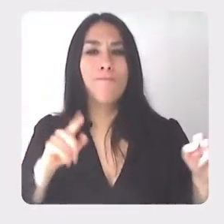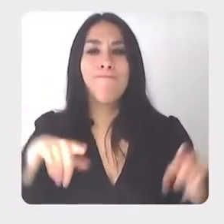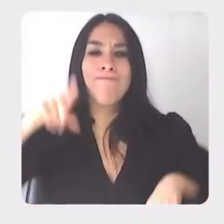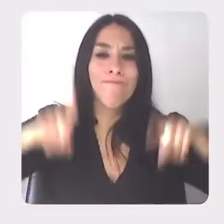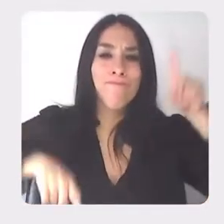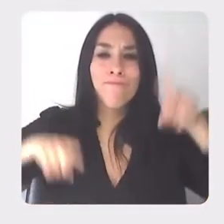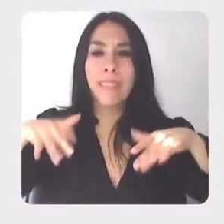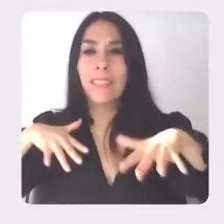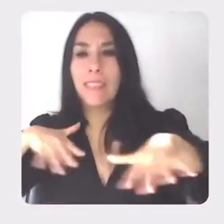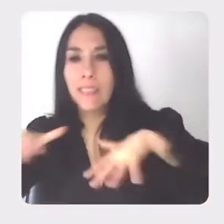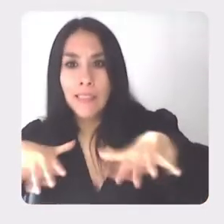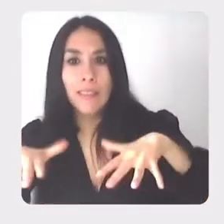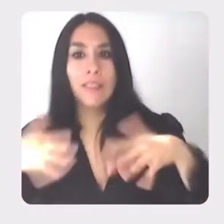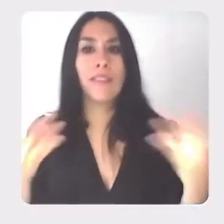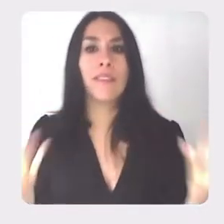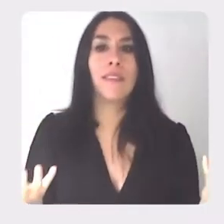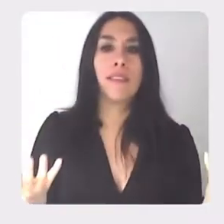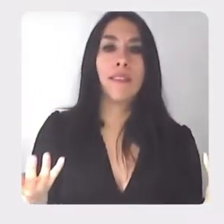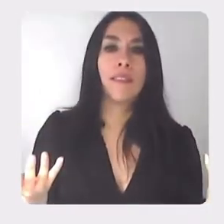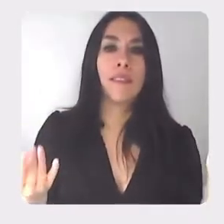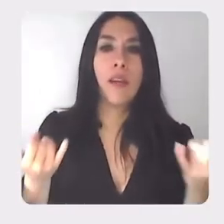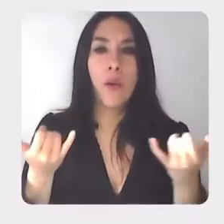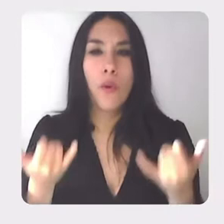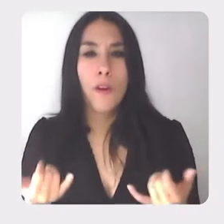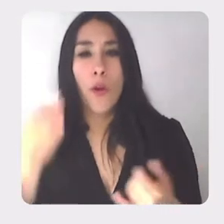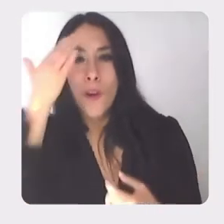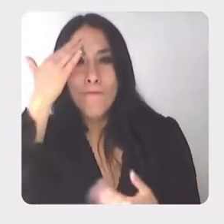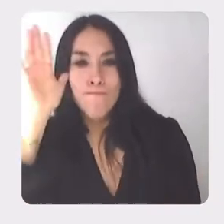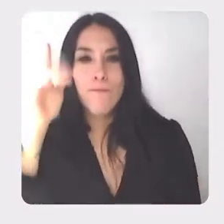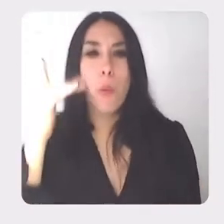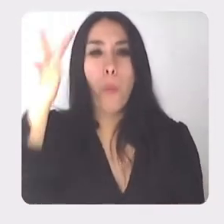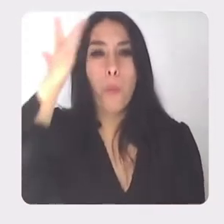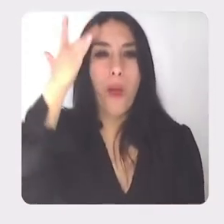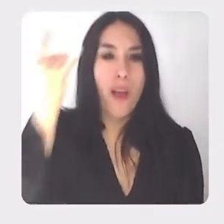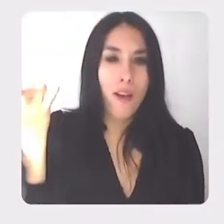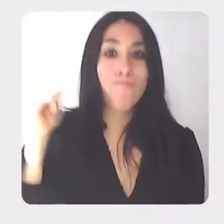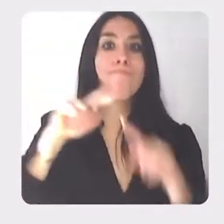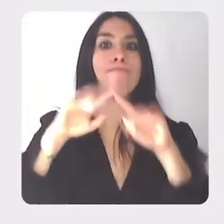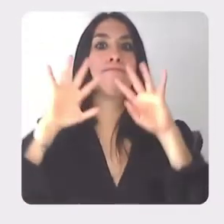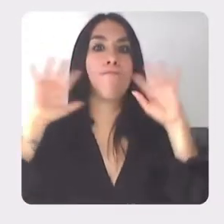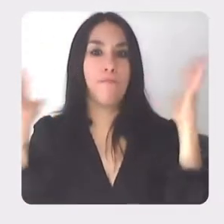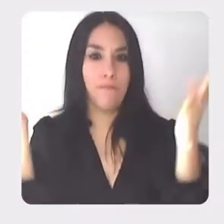visteis desde entonces